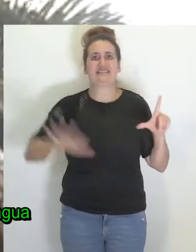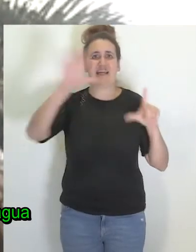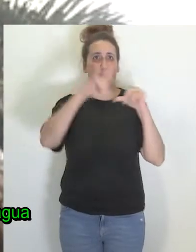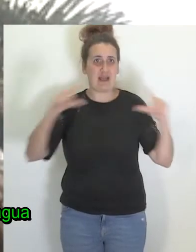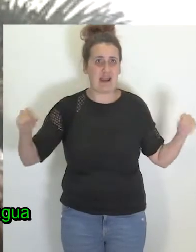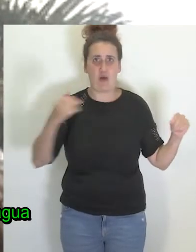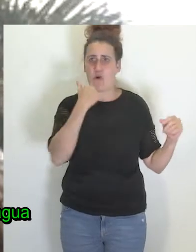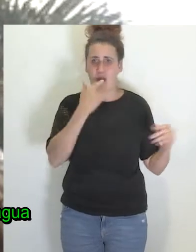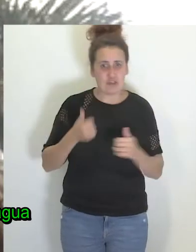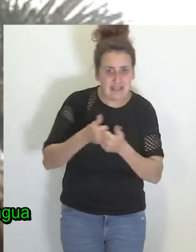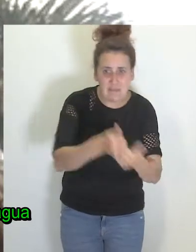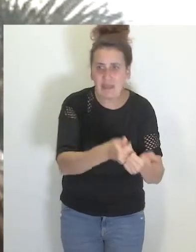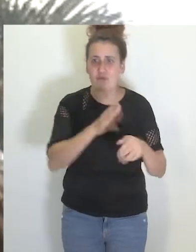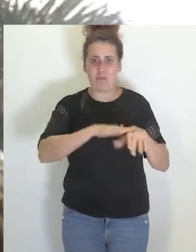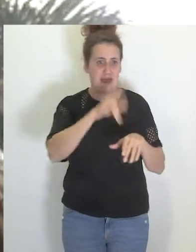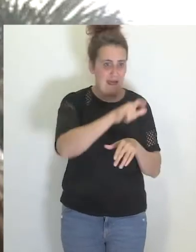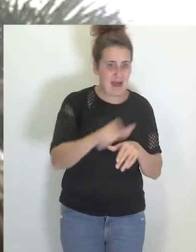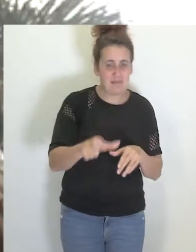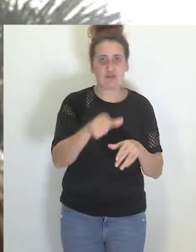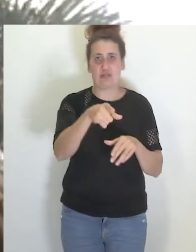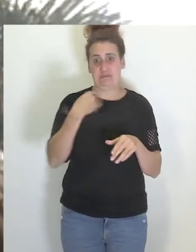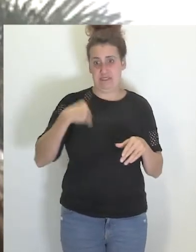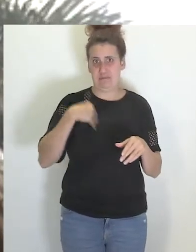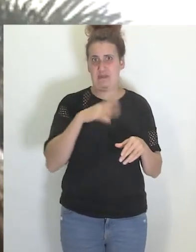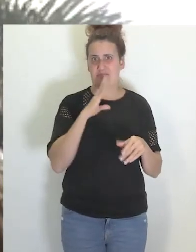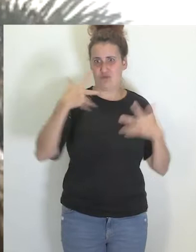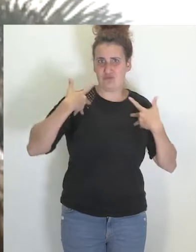de Nicaragua para darle seguimiento a